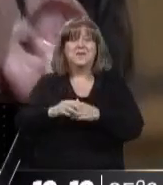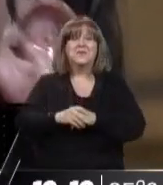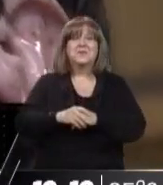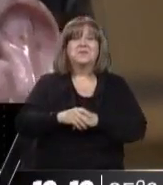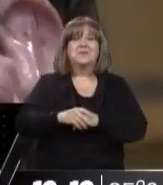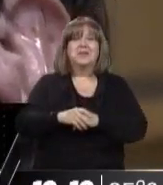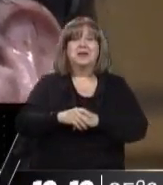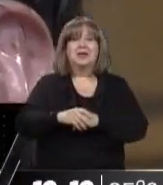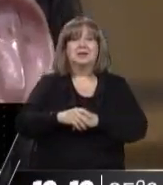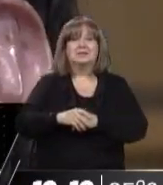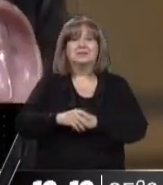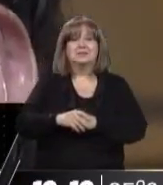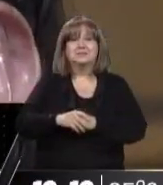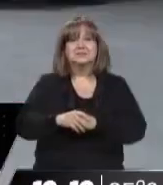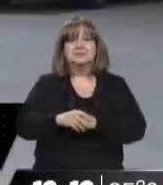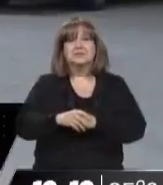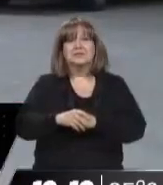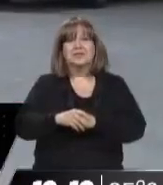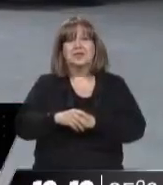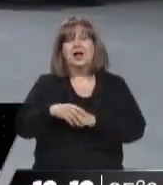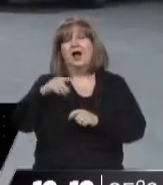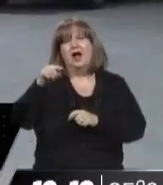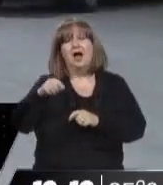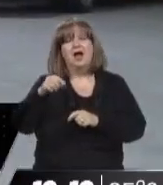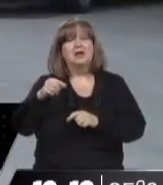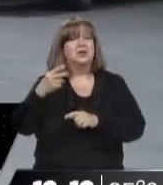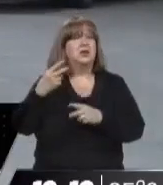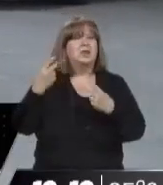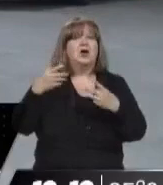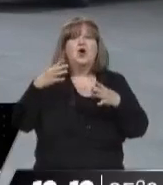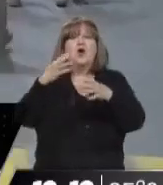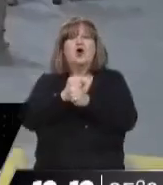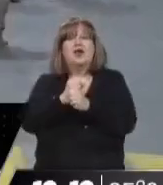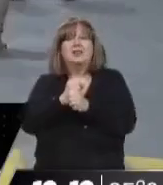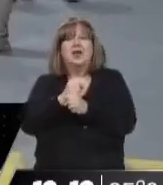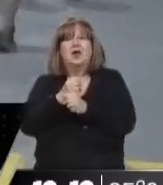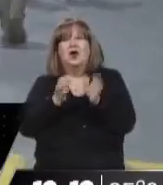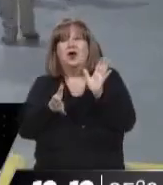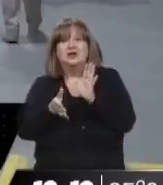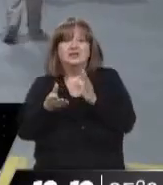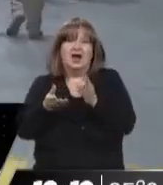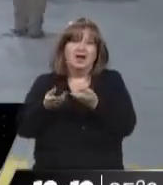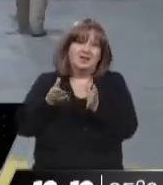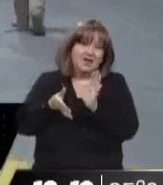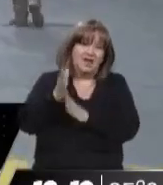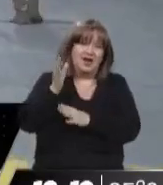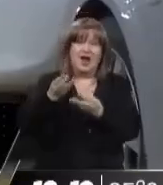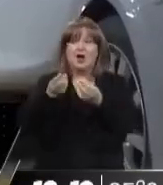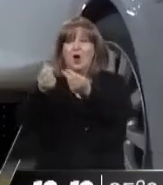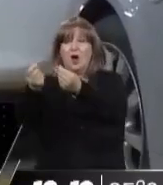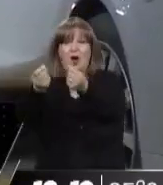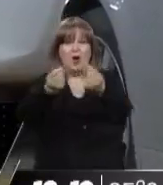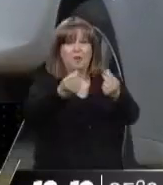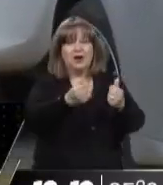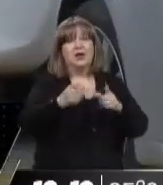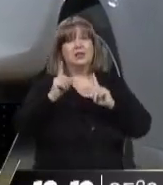todo el día así, en sí. este momento. Y aparte va a haber que mucha han vuelto estos tours de compras, además que hay que tener en cuenta que todos los vehículos